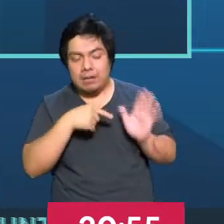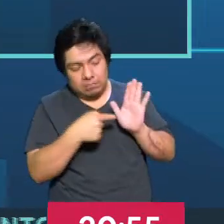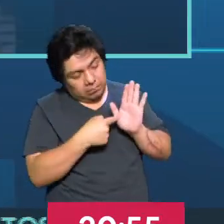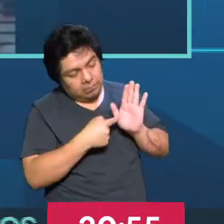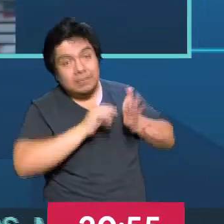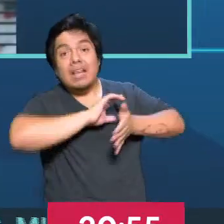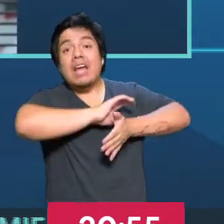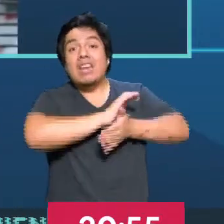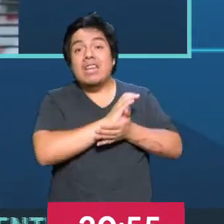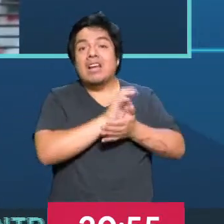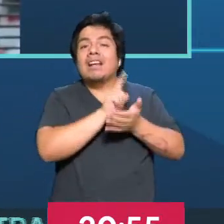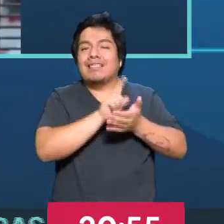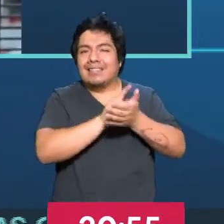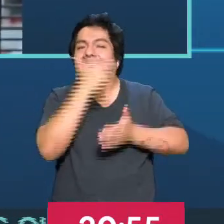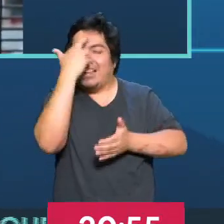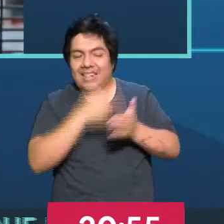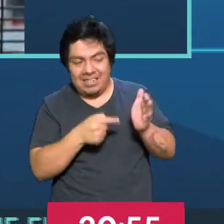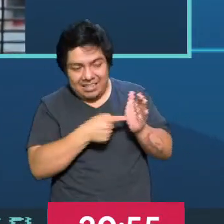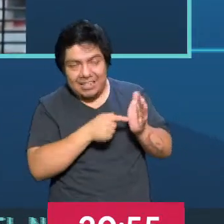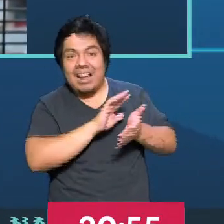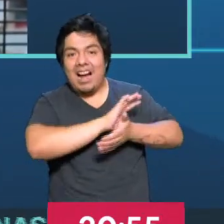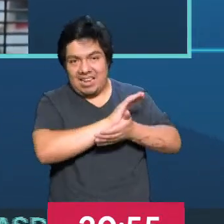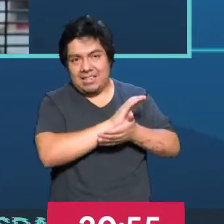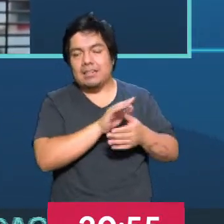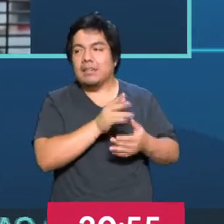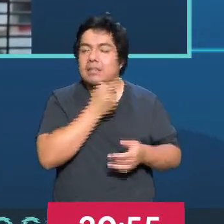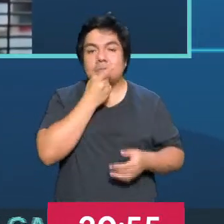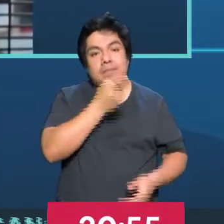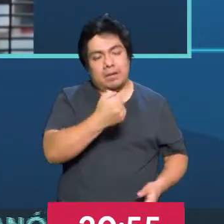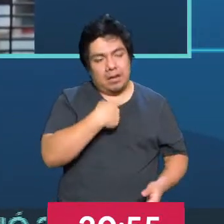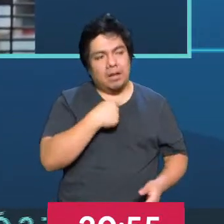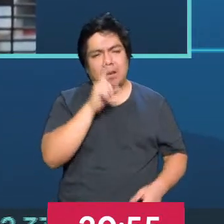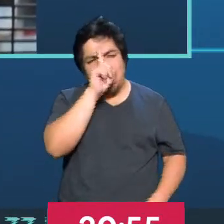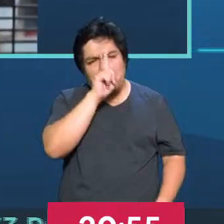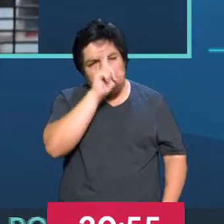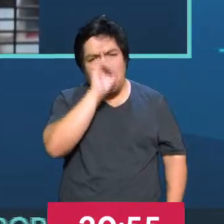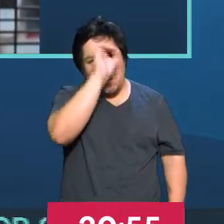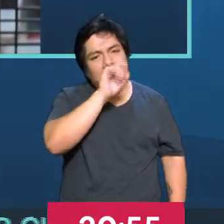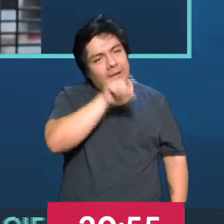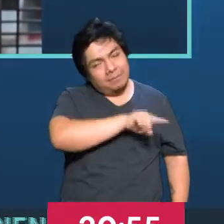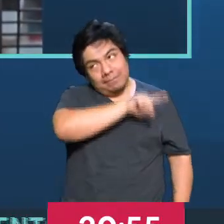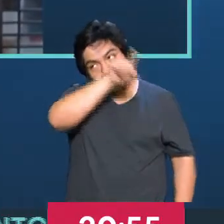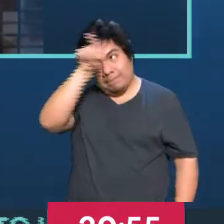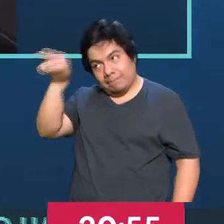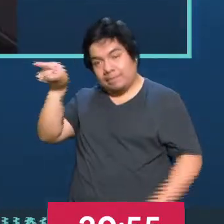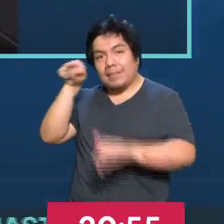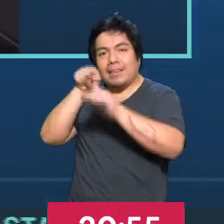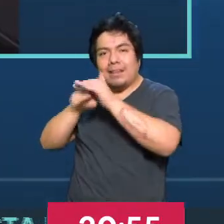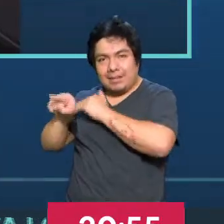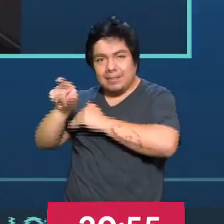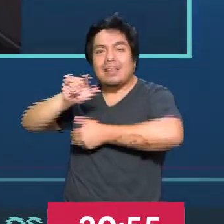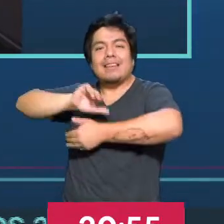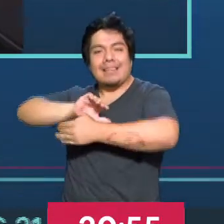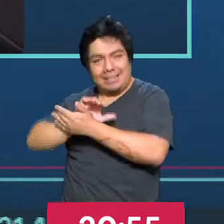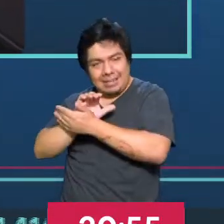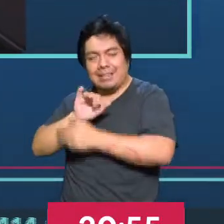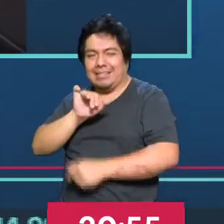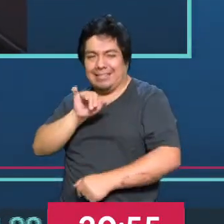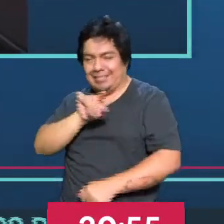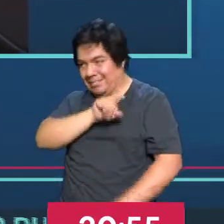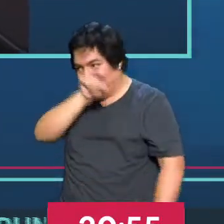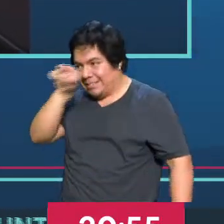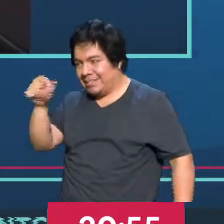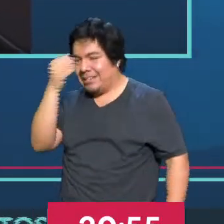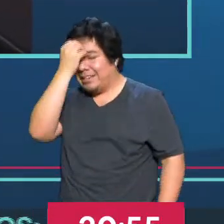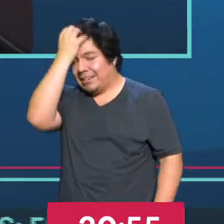la discriminación como delito, me recomiendan que acudiera a meter mi denuncia por discriminación.